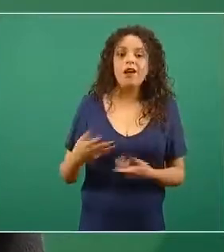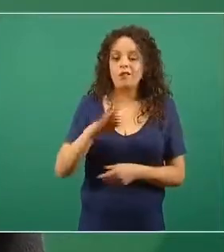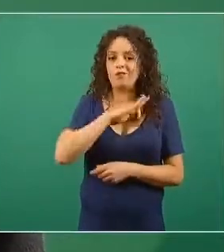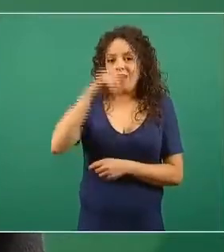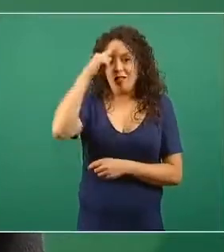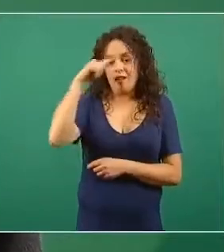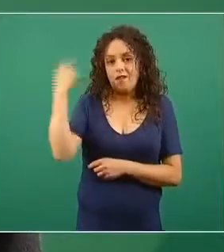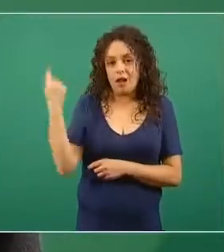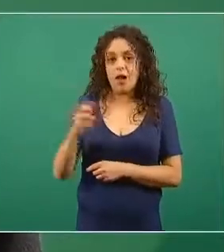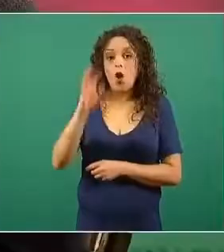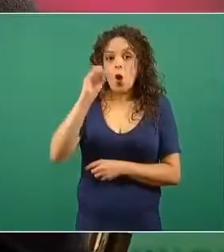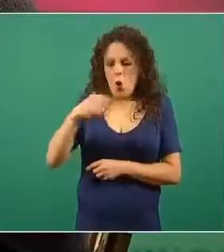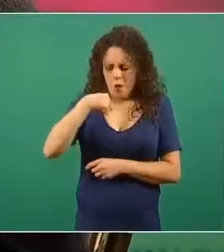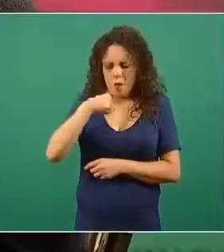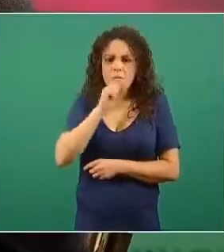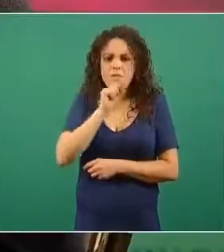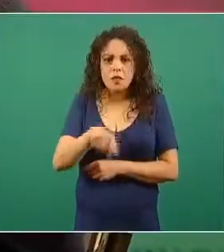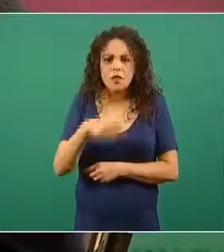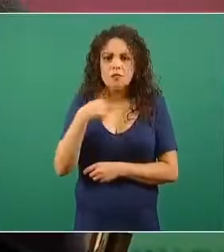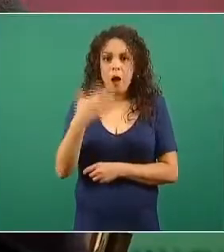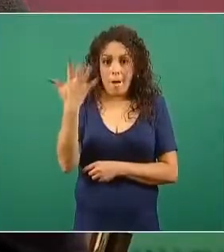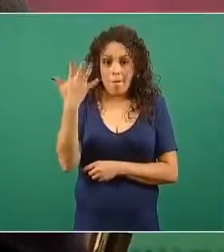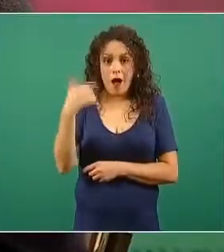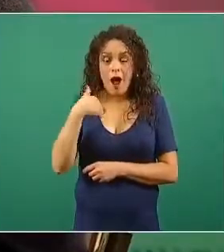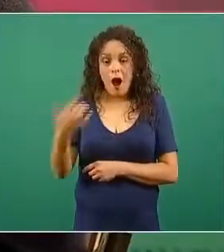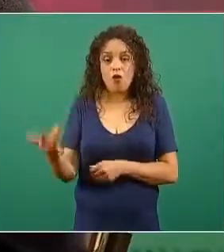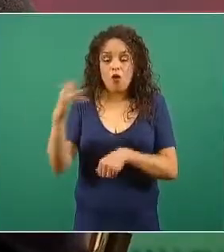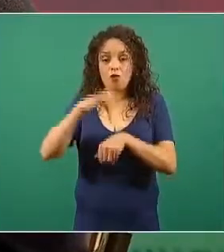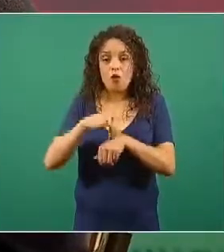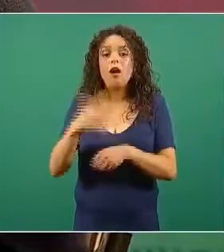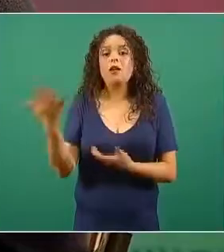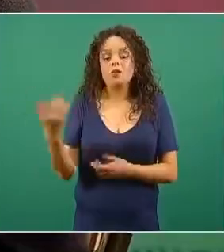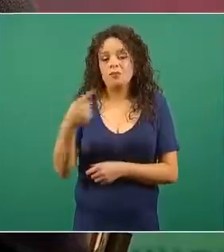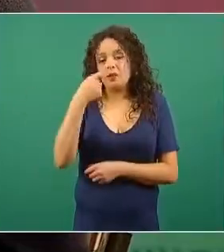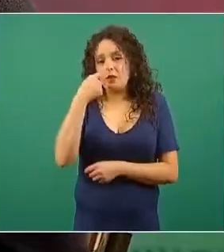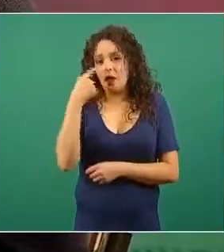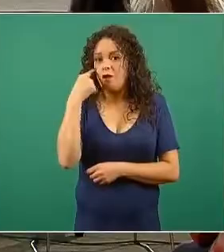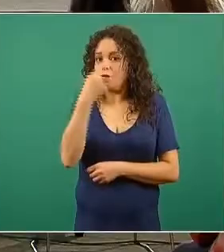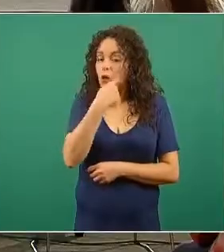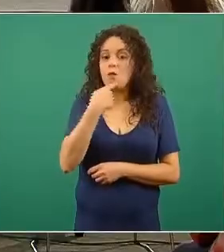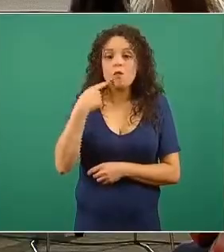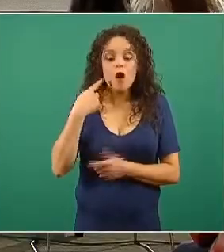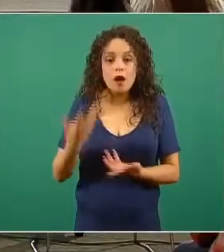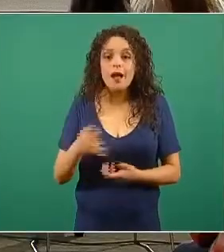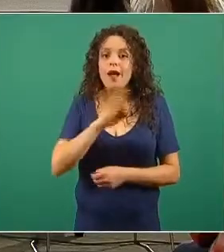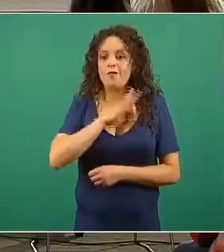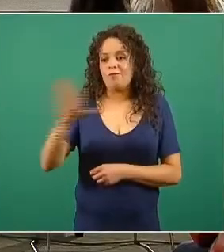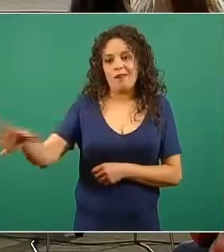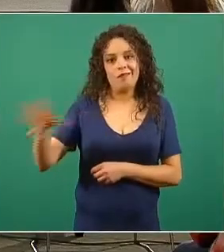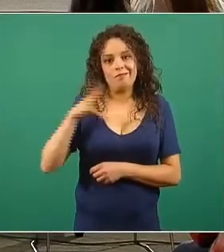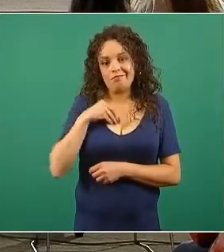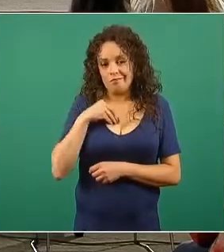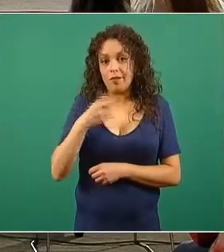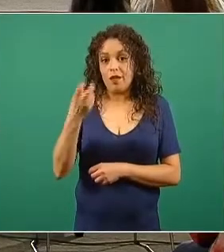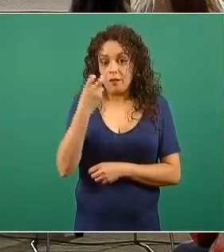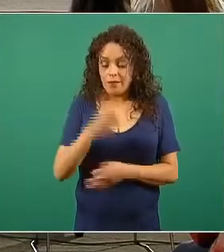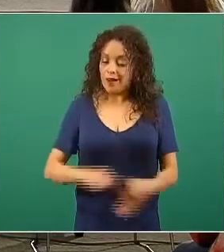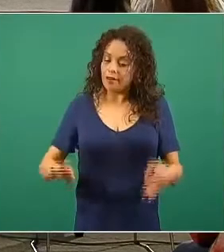mismo al llevarme las manos a mi boca, a mi nariz, a mis ojos, pueda contagiarme. Entonces la acción de estarnos lavando las